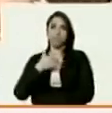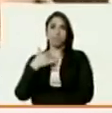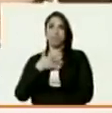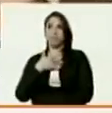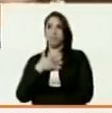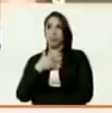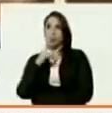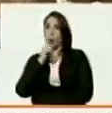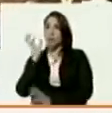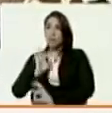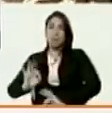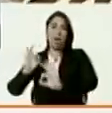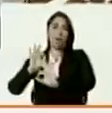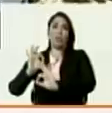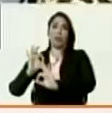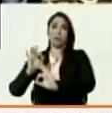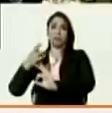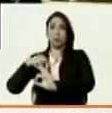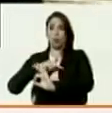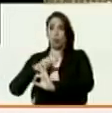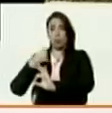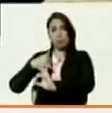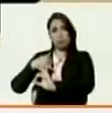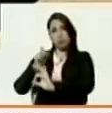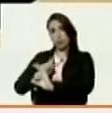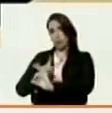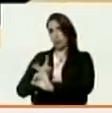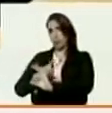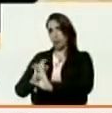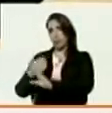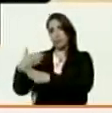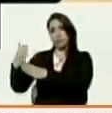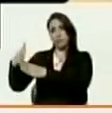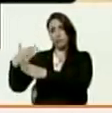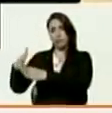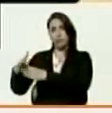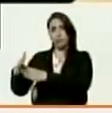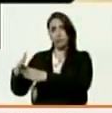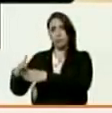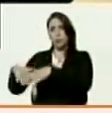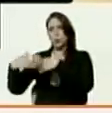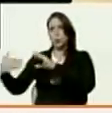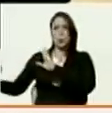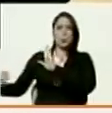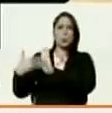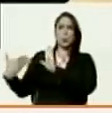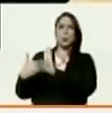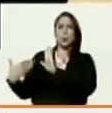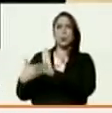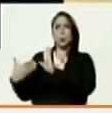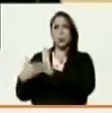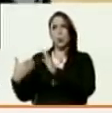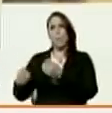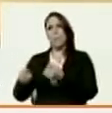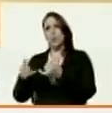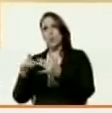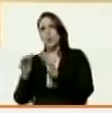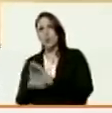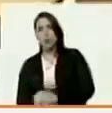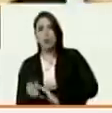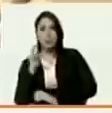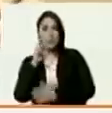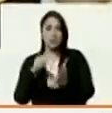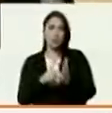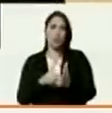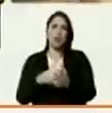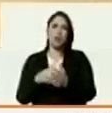no tienen nada que ver con nosotros, nada. Bastante nos atacaron aquí, nos han atacado en esta Asamblea Nacional,